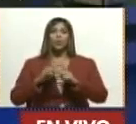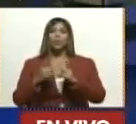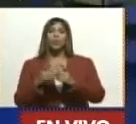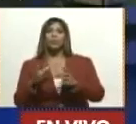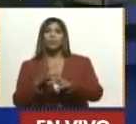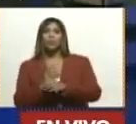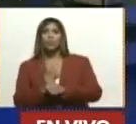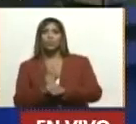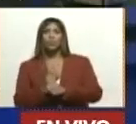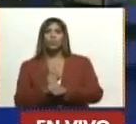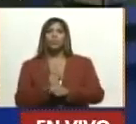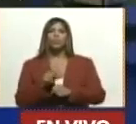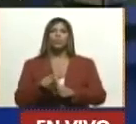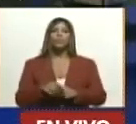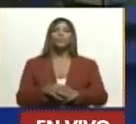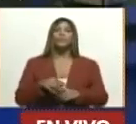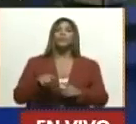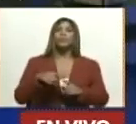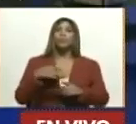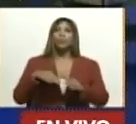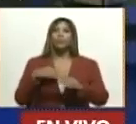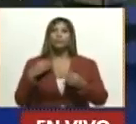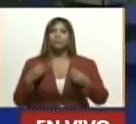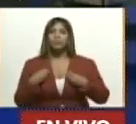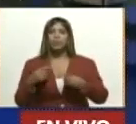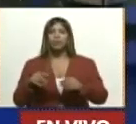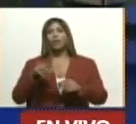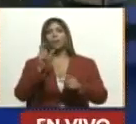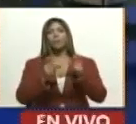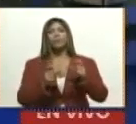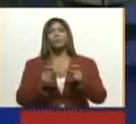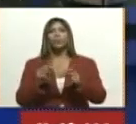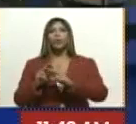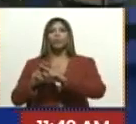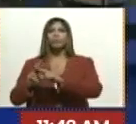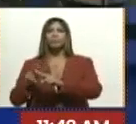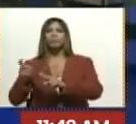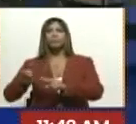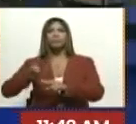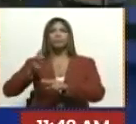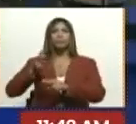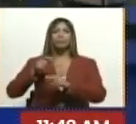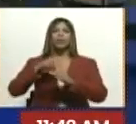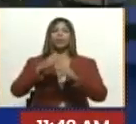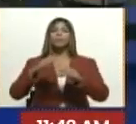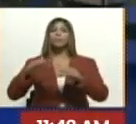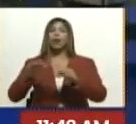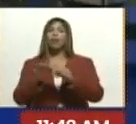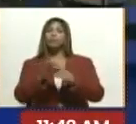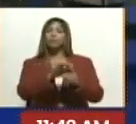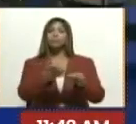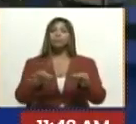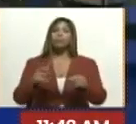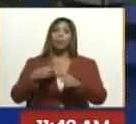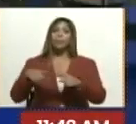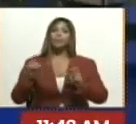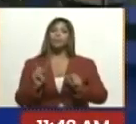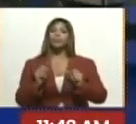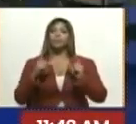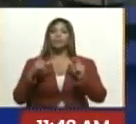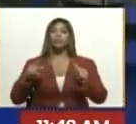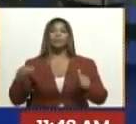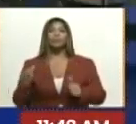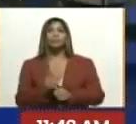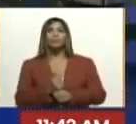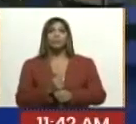de arena y sal que guardaba las vidas secuestradas que un loco custodiaba desde el mar. Pero sorprendido, encontró que